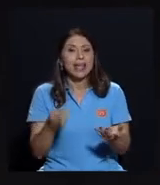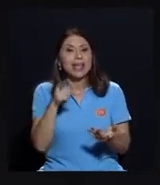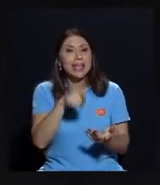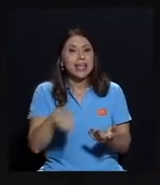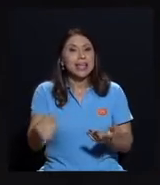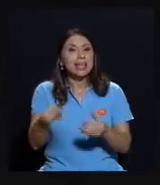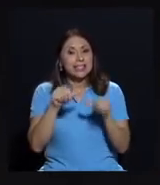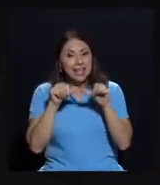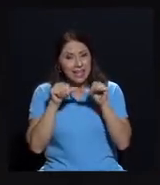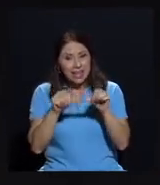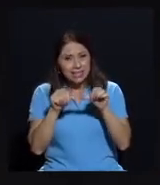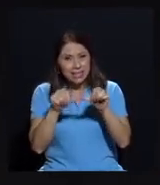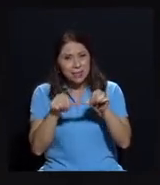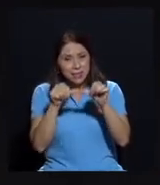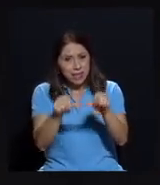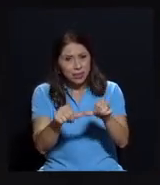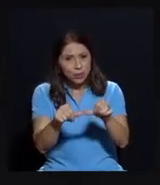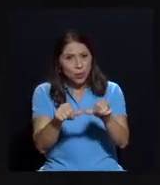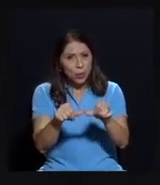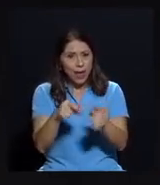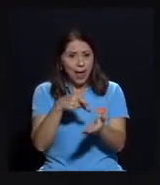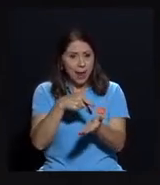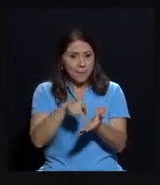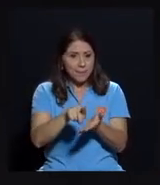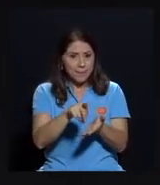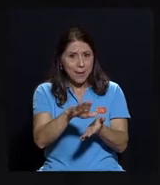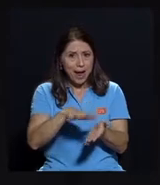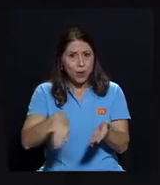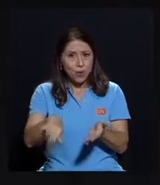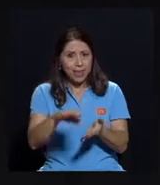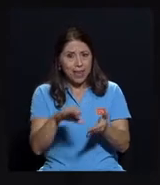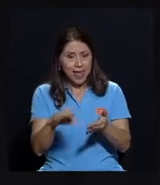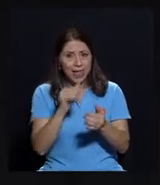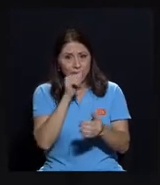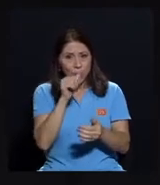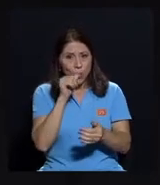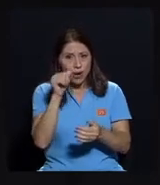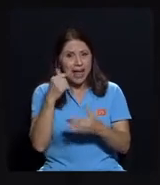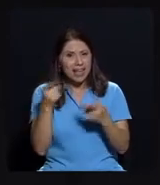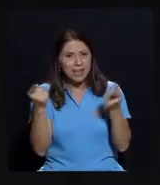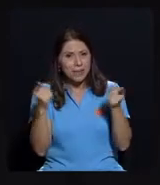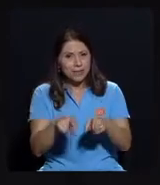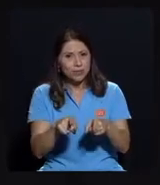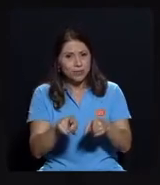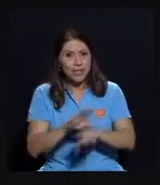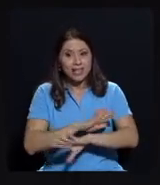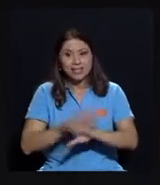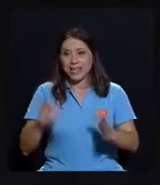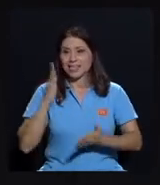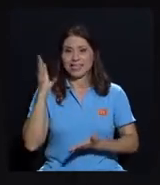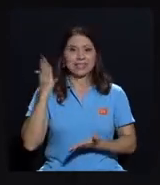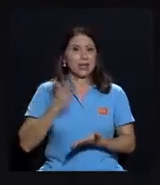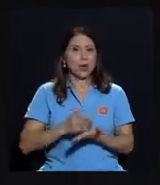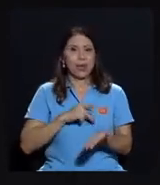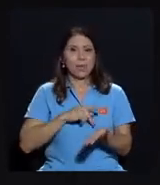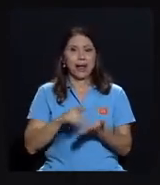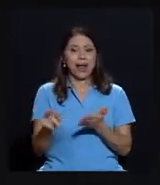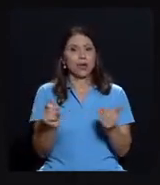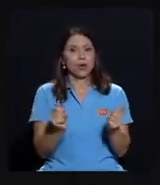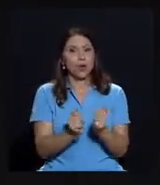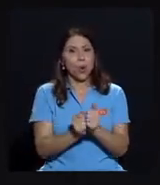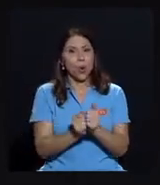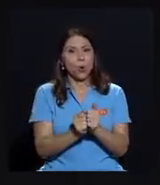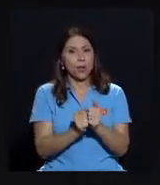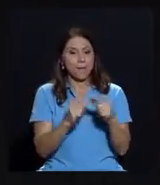al pago por por billete de la droga lo que generó un fue que se cesará de pagar con billetes y se empezará a pagar con droga misma